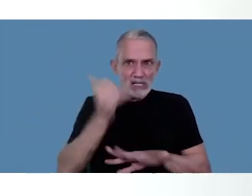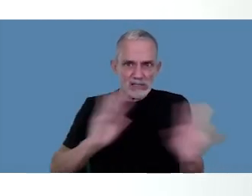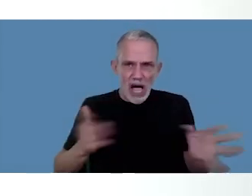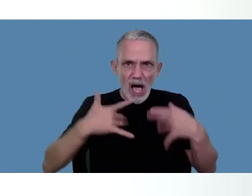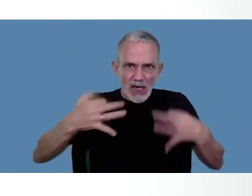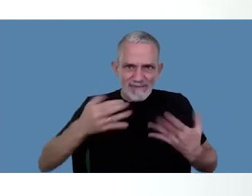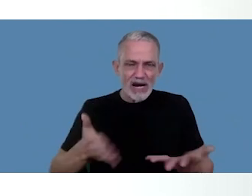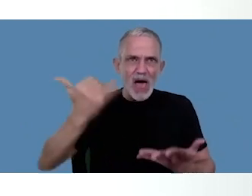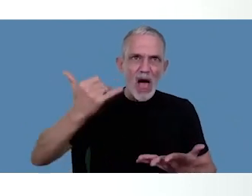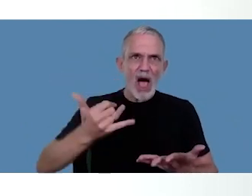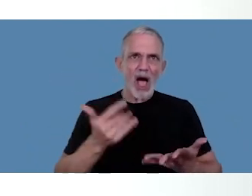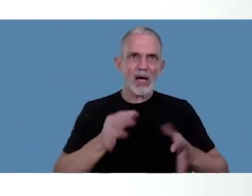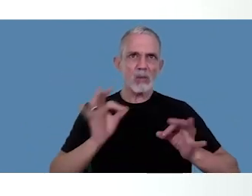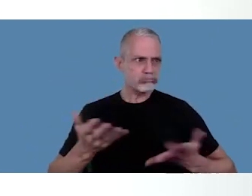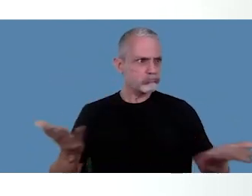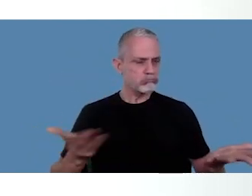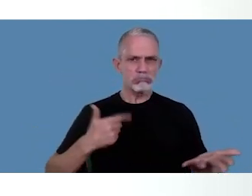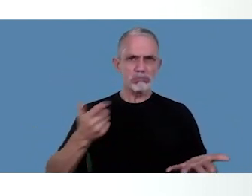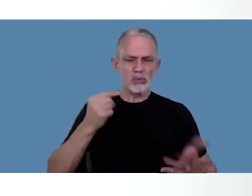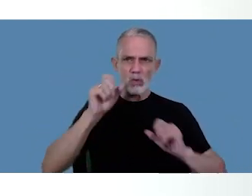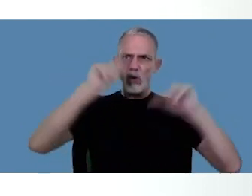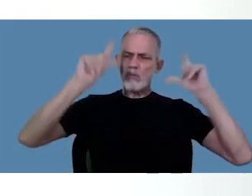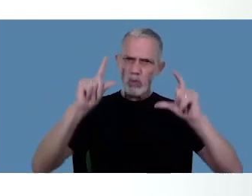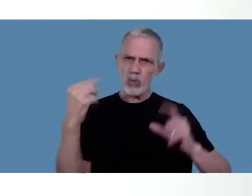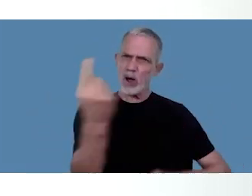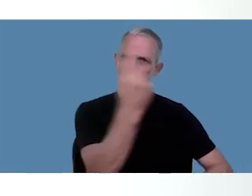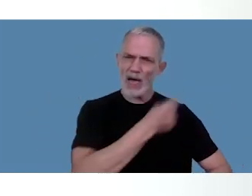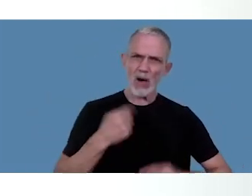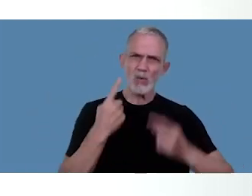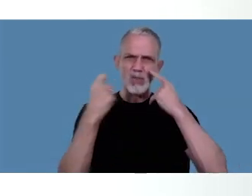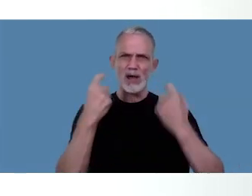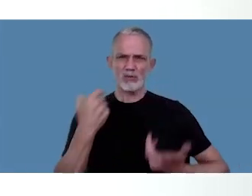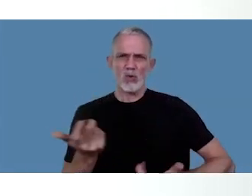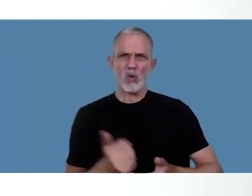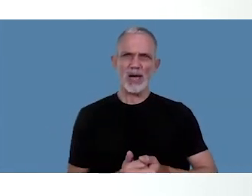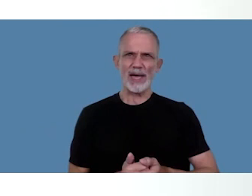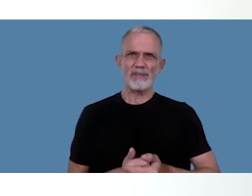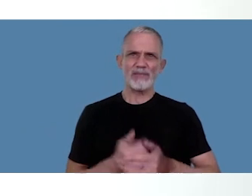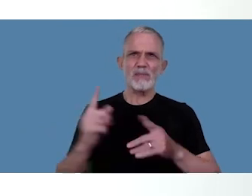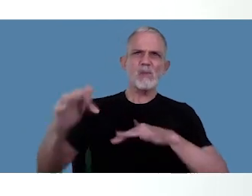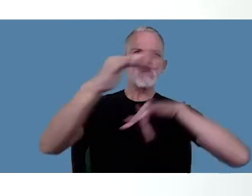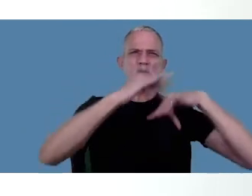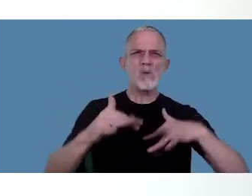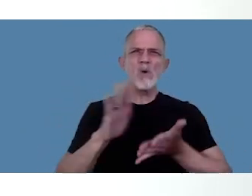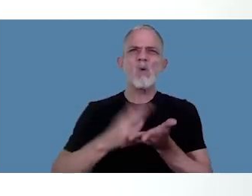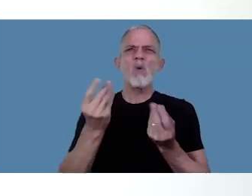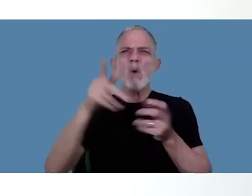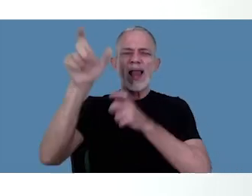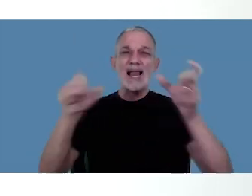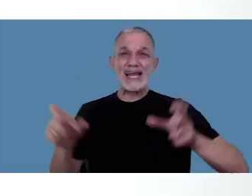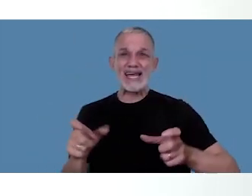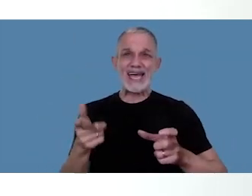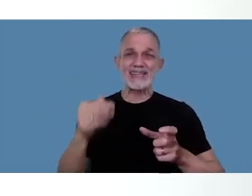algo palpable. Tenemos que tener un despertar ambiental. Algo de lo que muchos hablan es la gente por ahí de